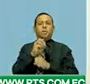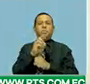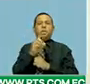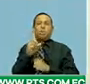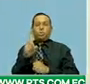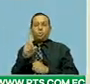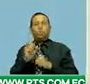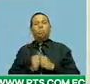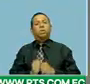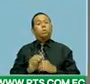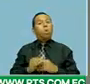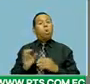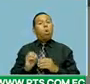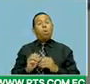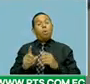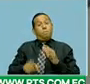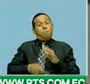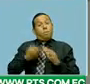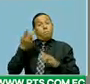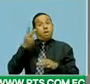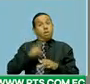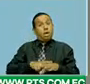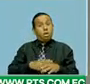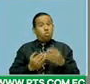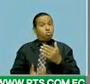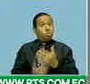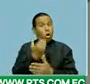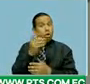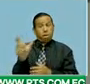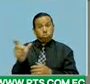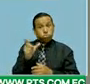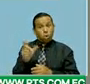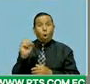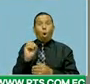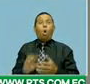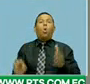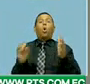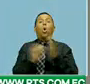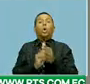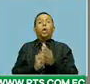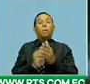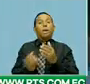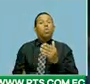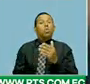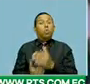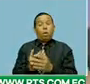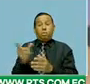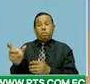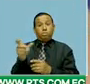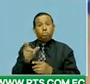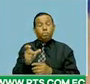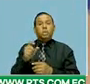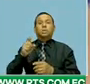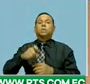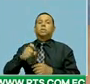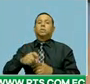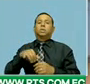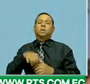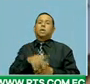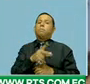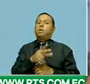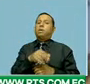para las licencias tramitadas por primera vez y las que deben ser renovadas por fecha de caducidad aún deberán seguir los lineamientos